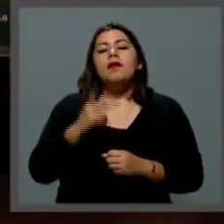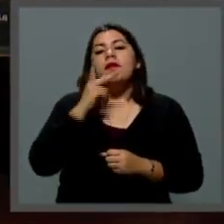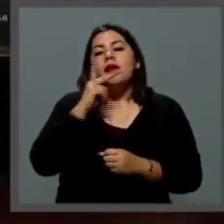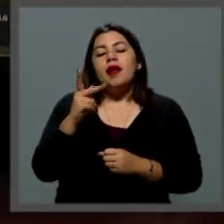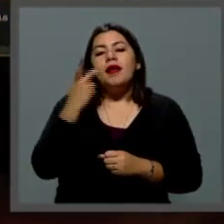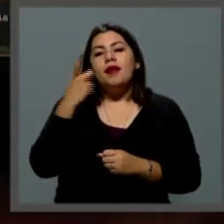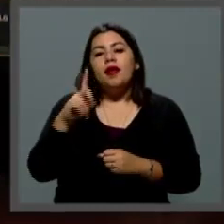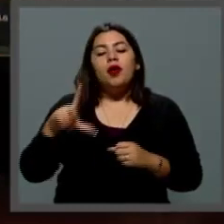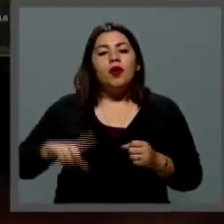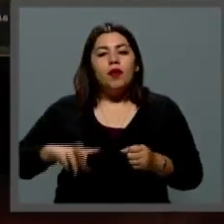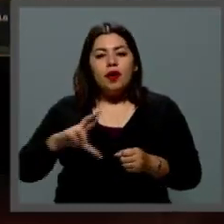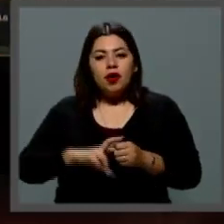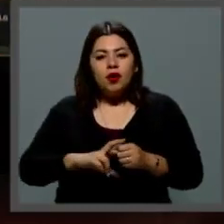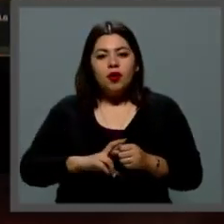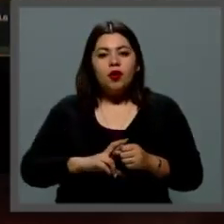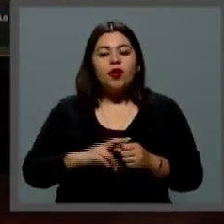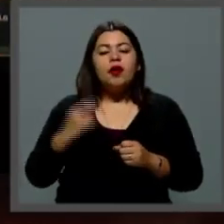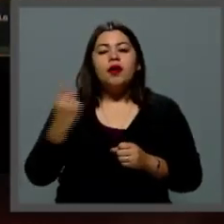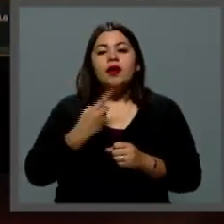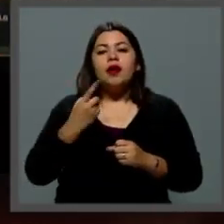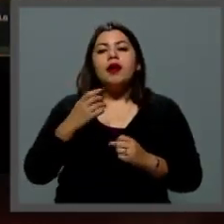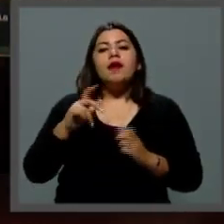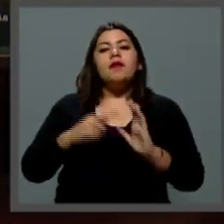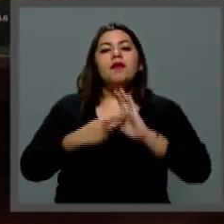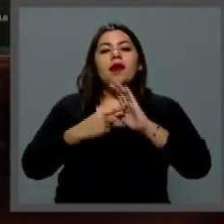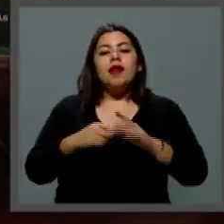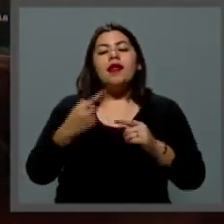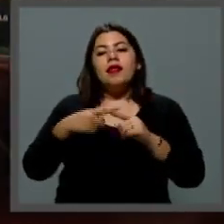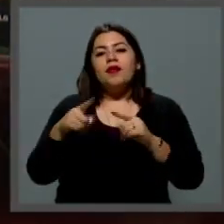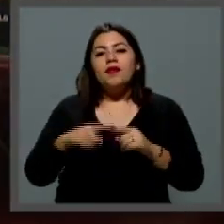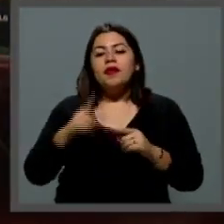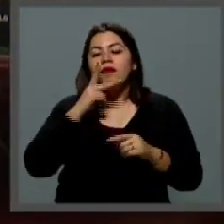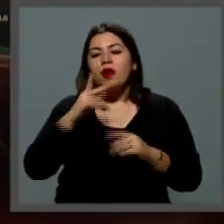impugnación del gobernador, que se han presentado esas